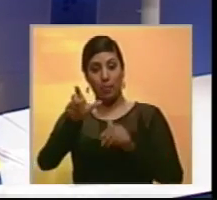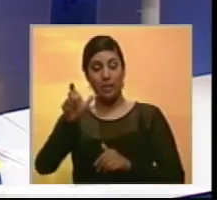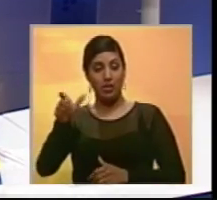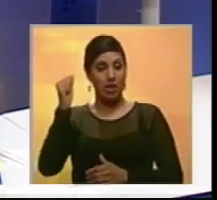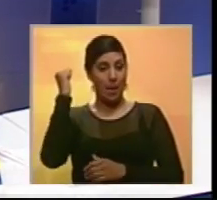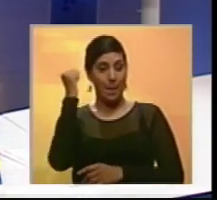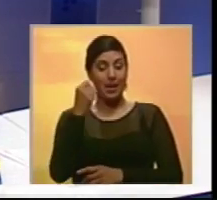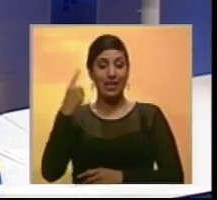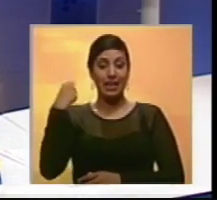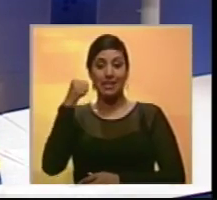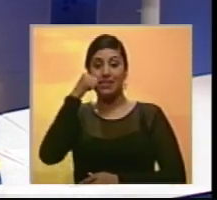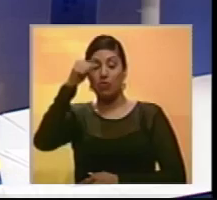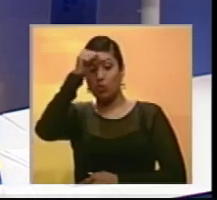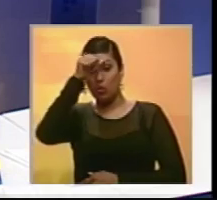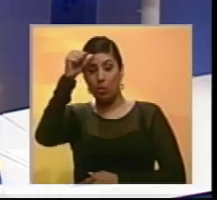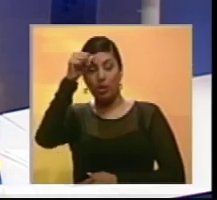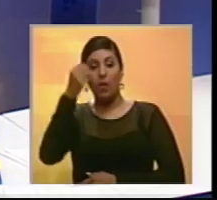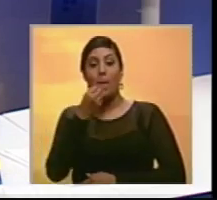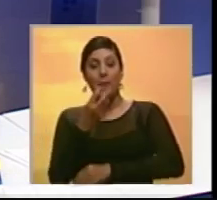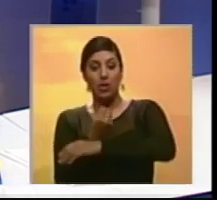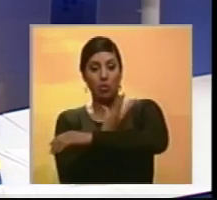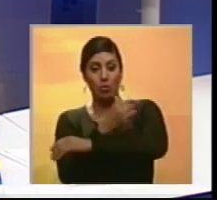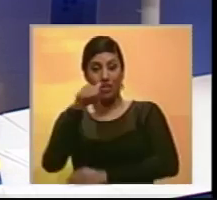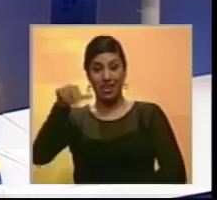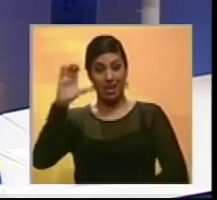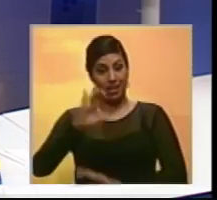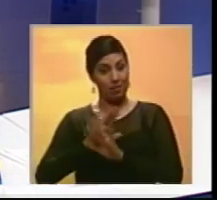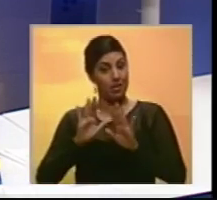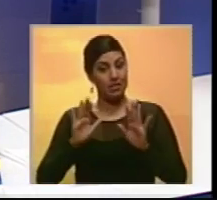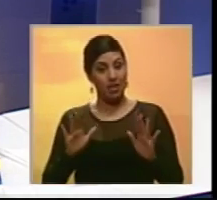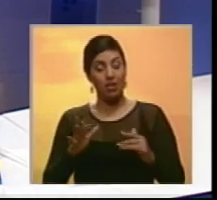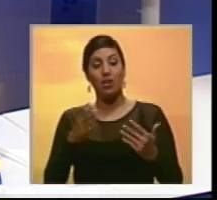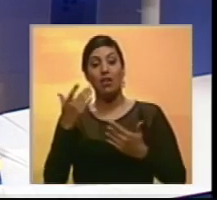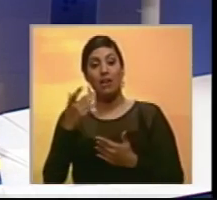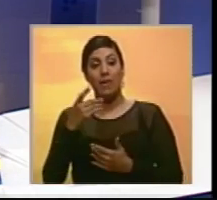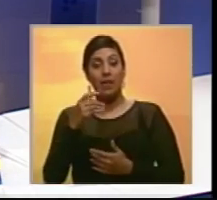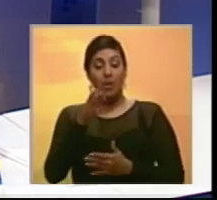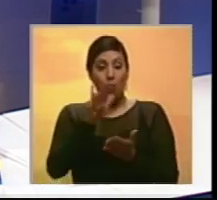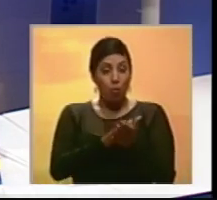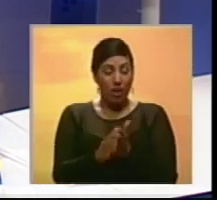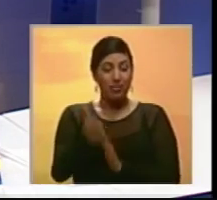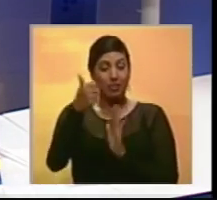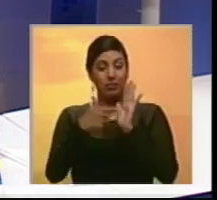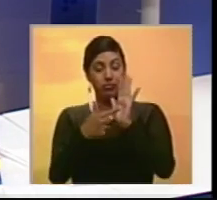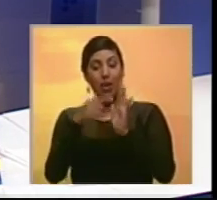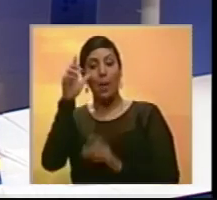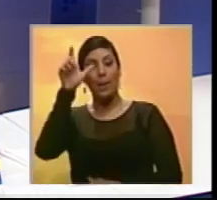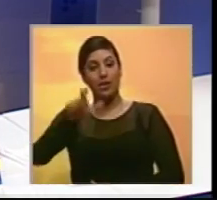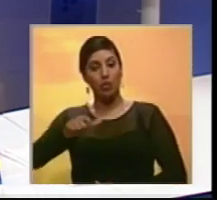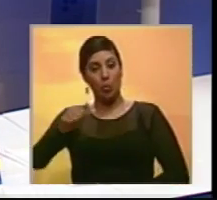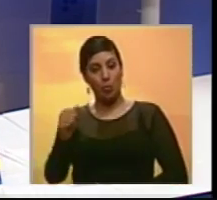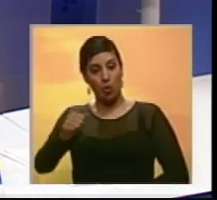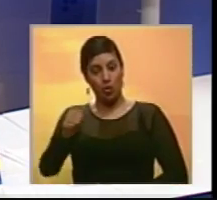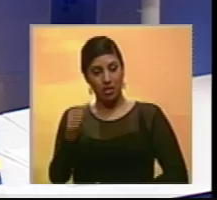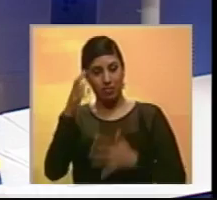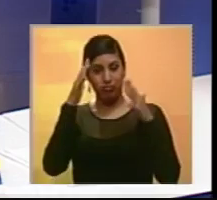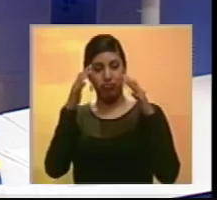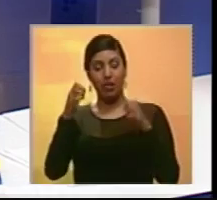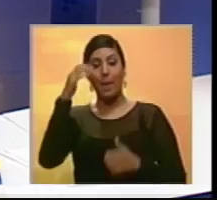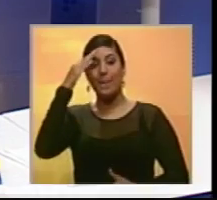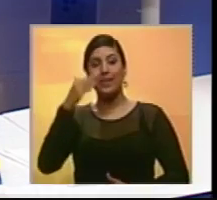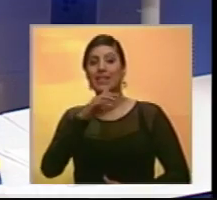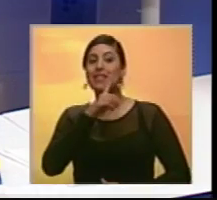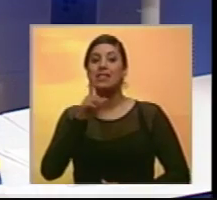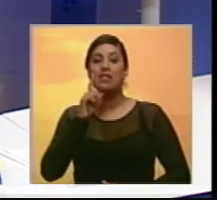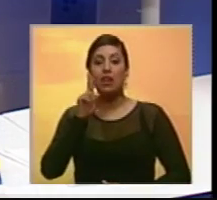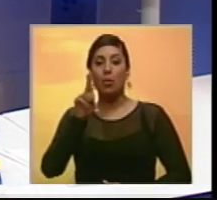fueron ingresados durante el fin de semana en la morgue de Bellomonte, aquí en Caracas. Entre las muertes está la de un funcionario de contrainteligencia militar